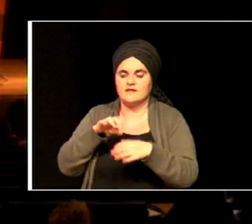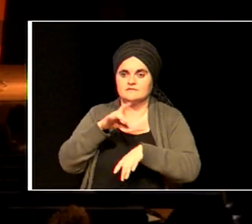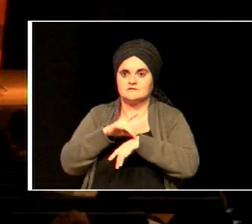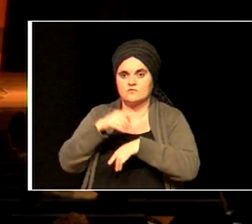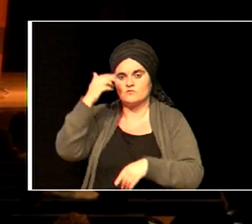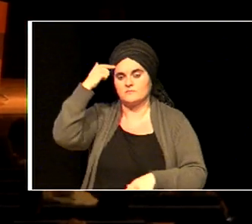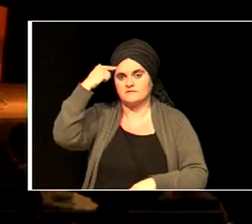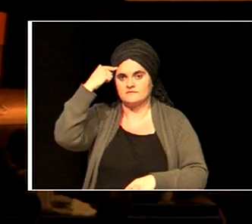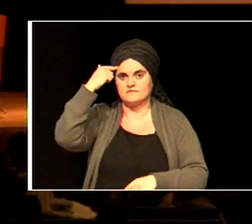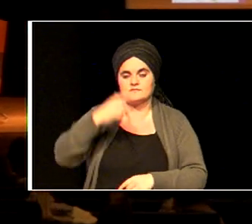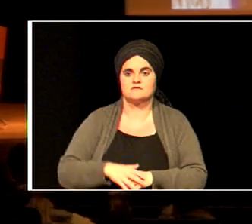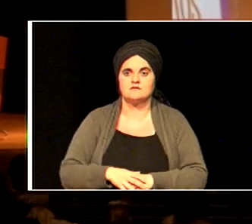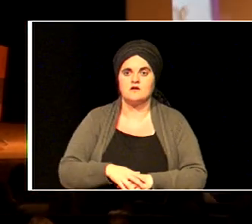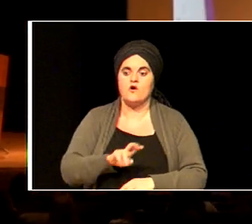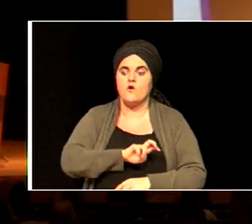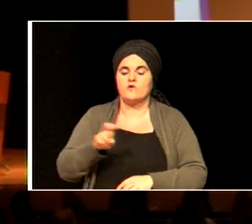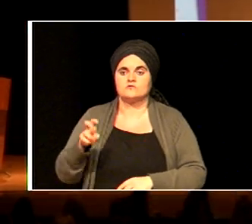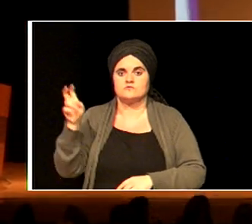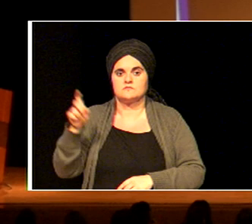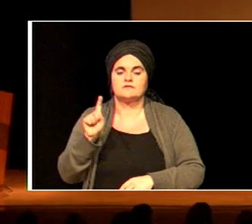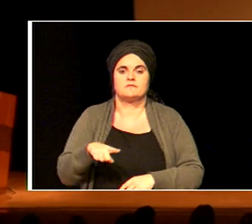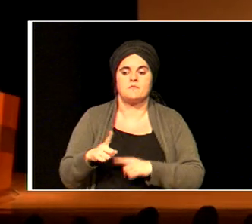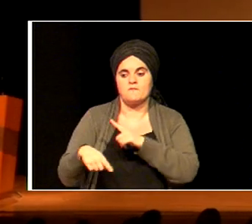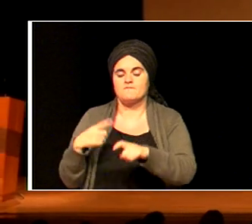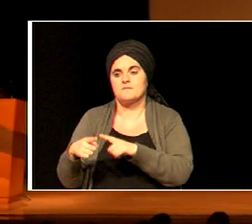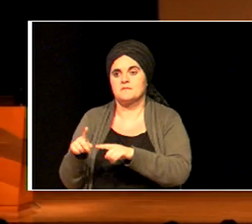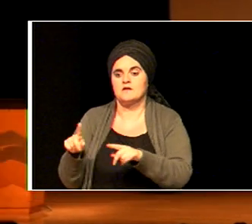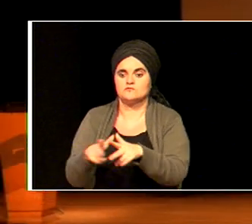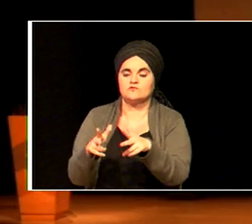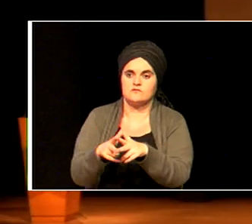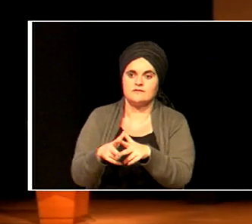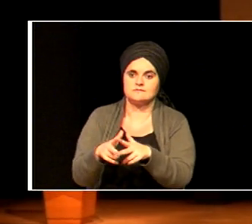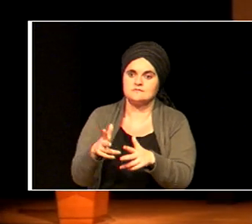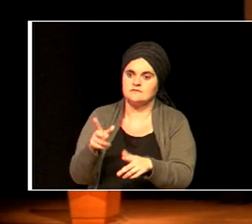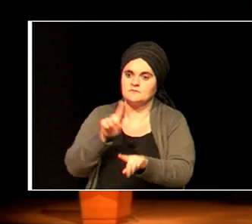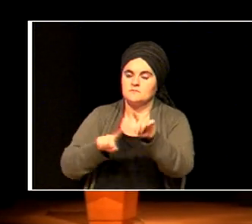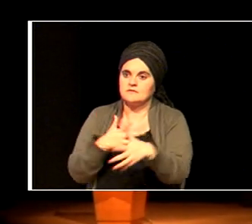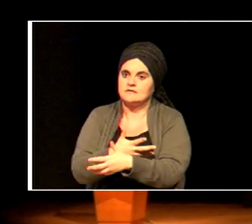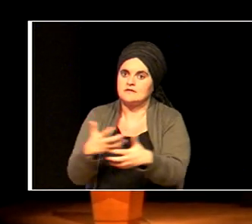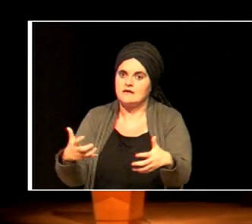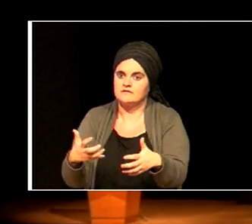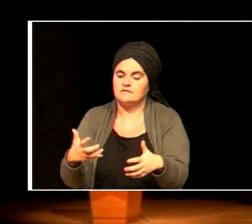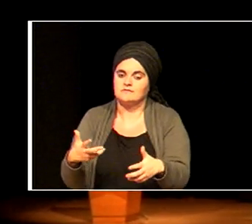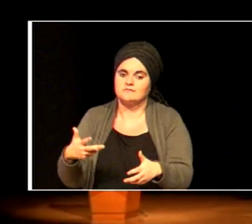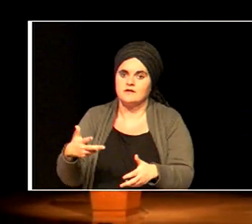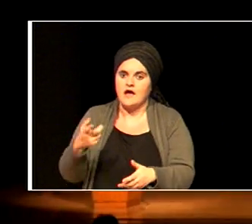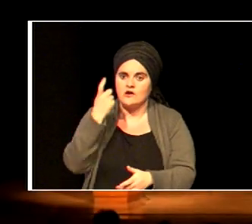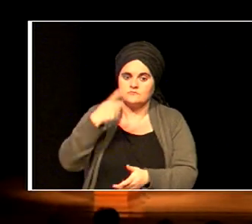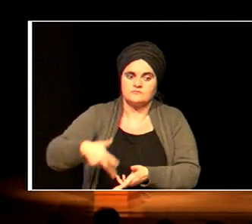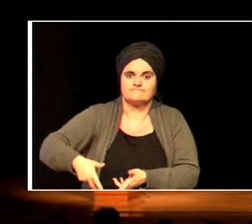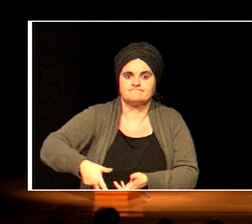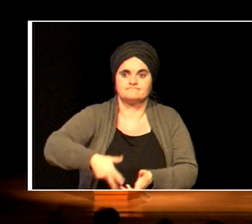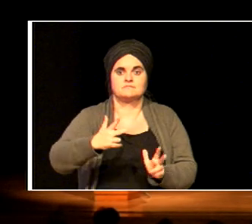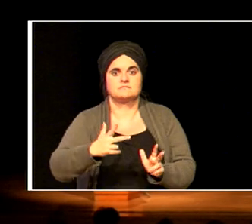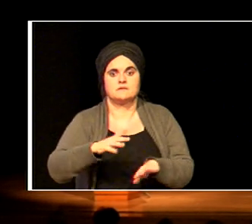otras veces vienen por desajustes familiares o sociales graves que no permiten que los alumnos puedan adquirir